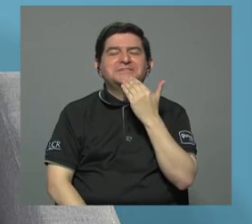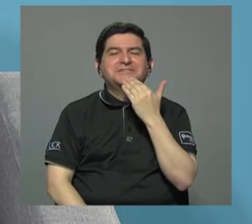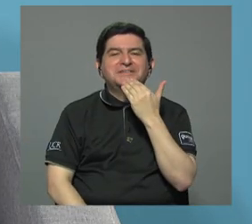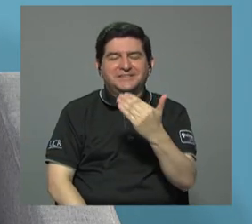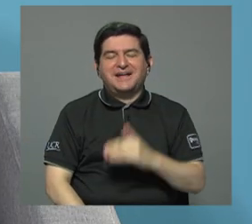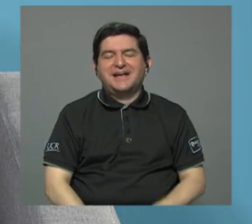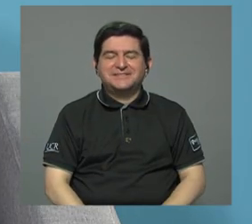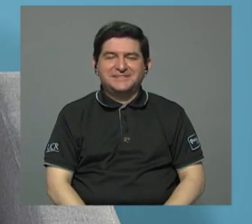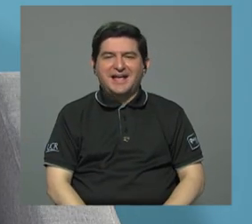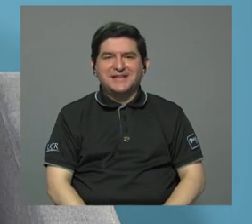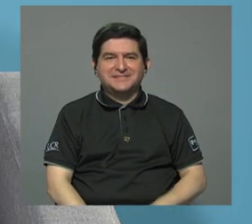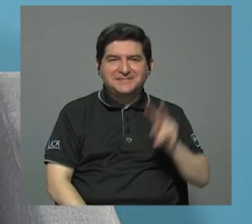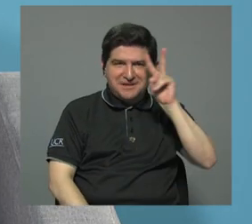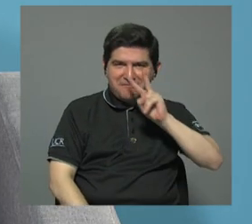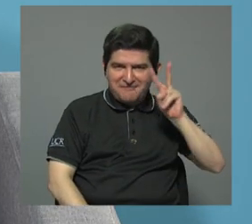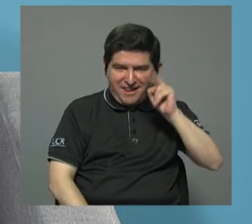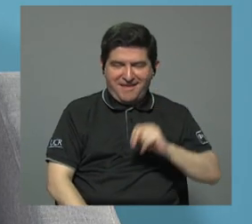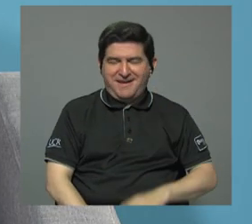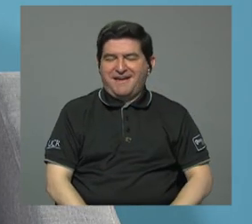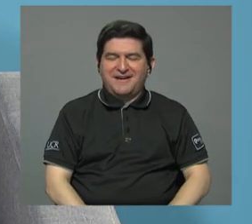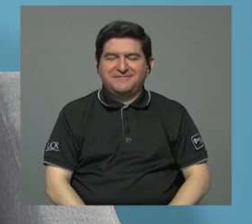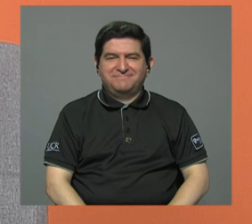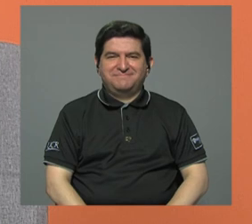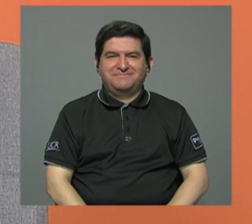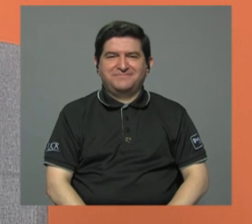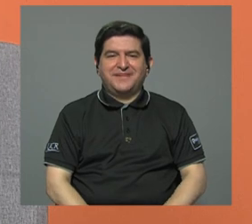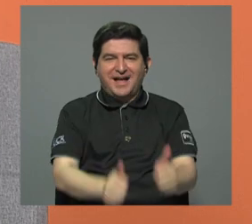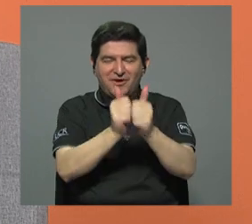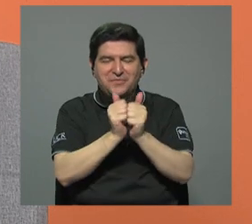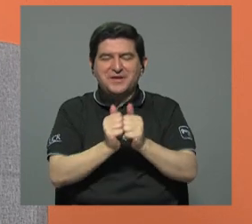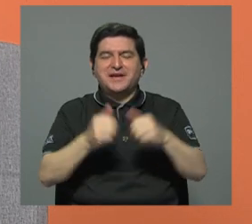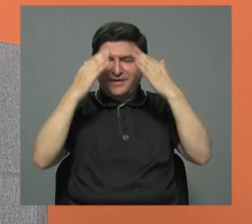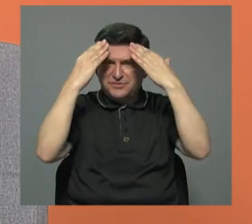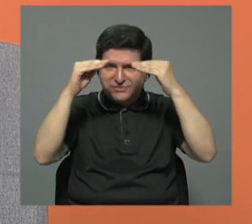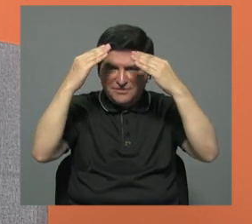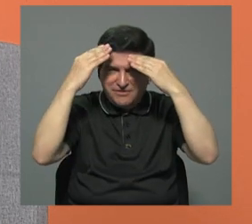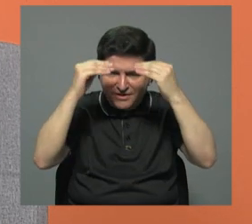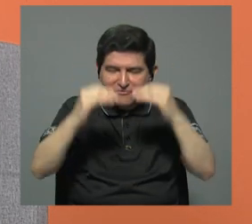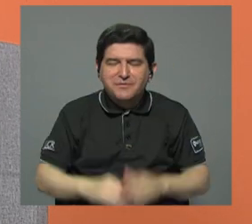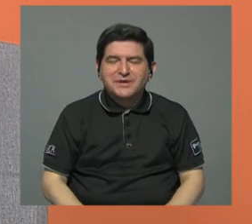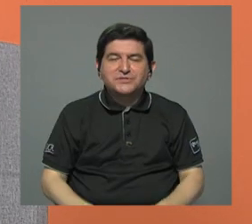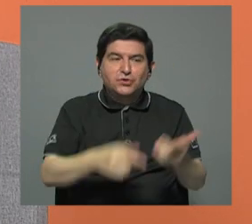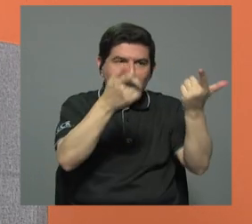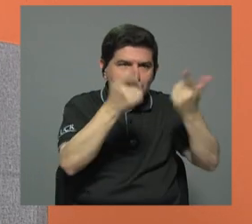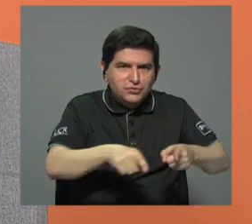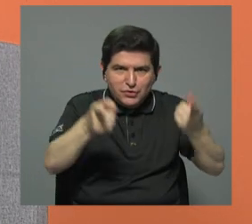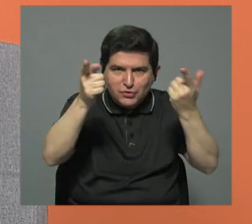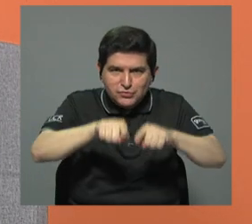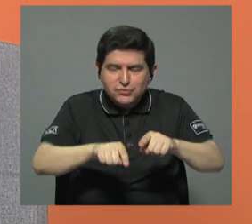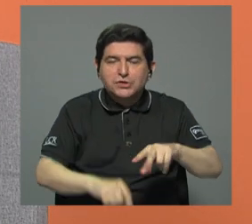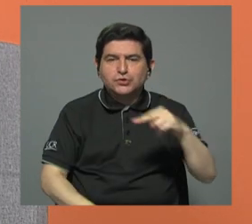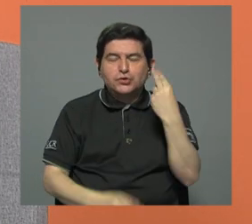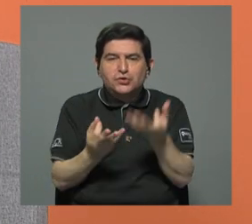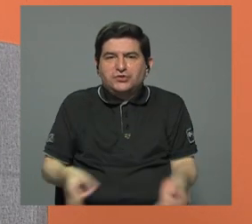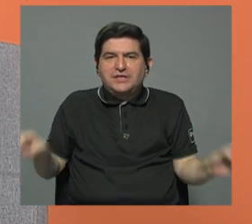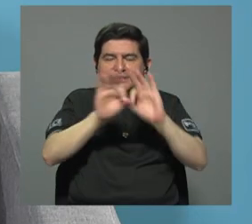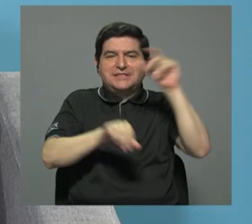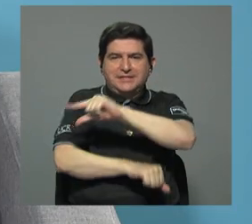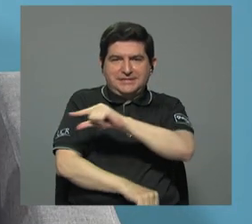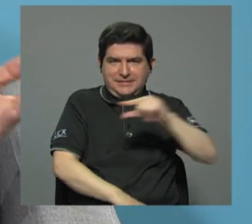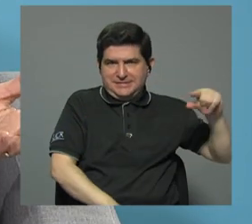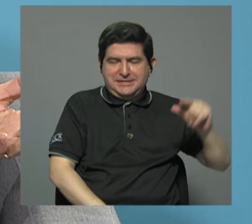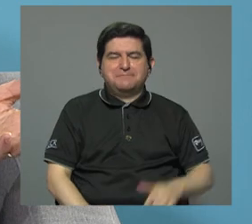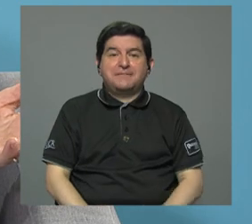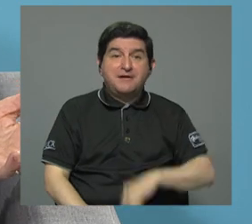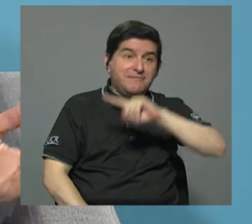Muchísimas gracias, Valeria. Muchas gracias. Valeria Vargas con nosotros informándonos sobre todo lo que fue el acontecer o las noticias más relevantes de esta semana.